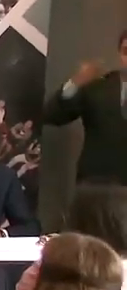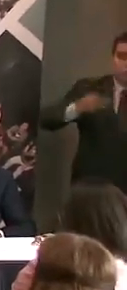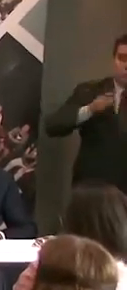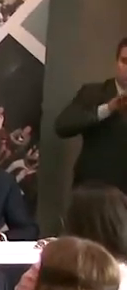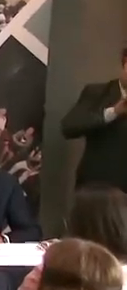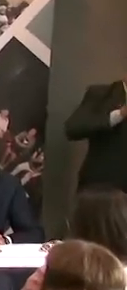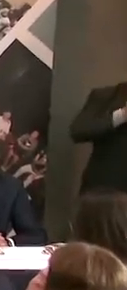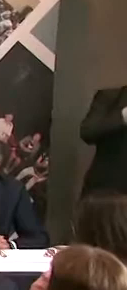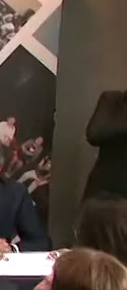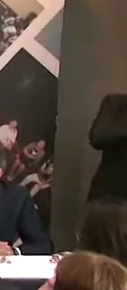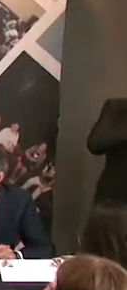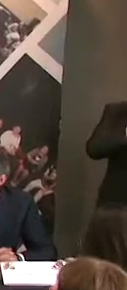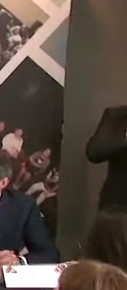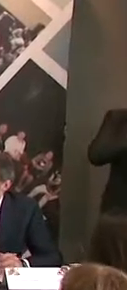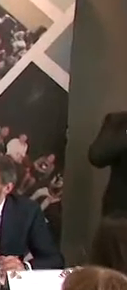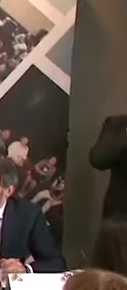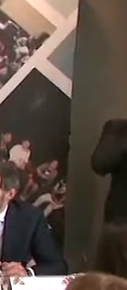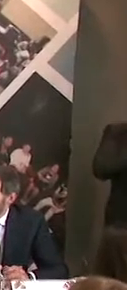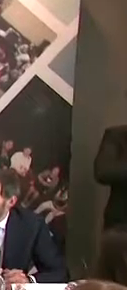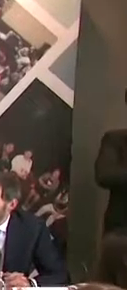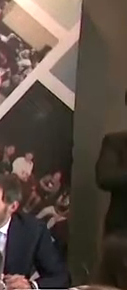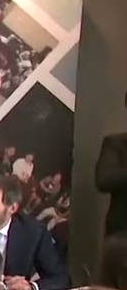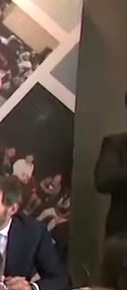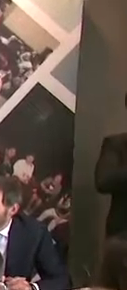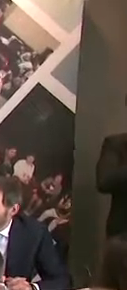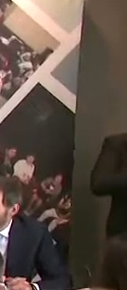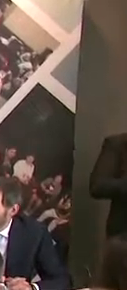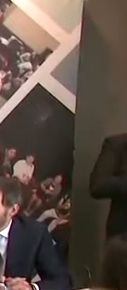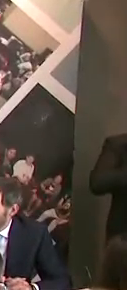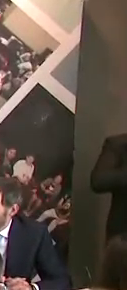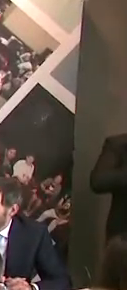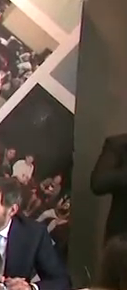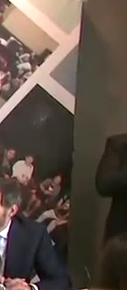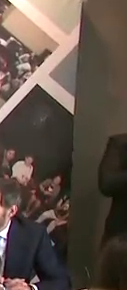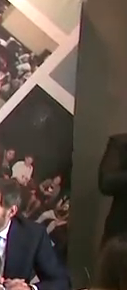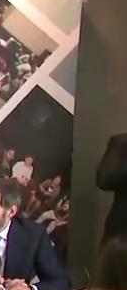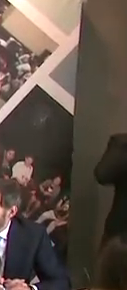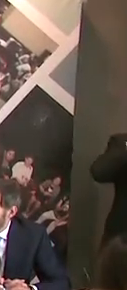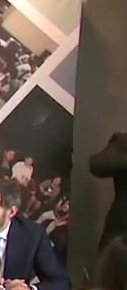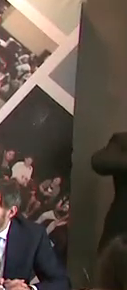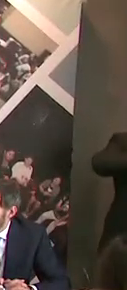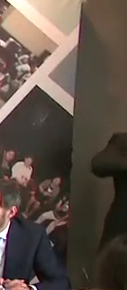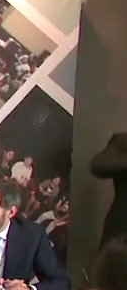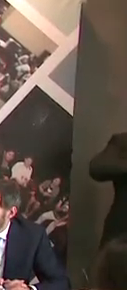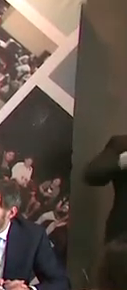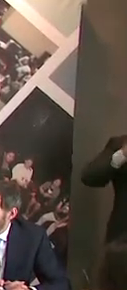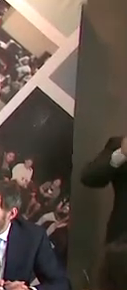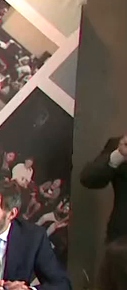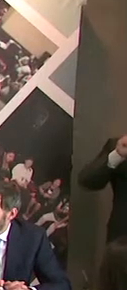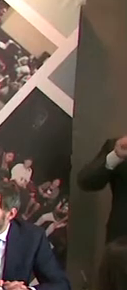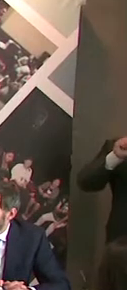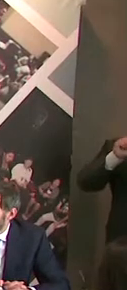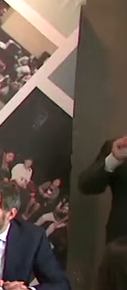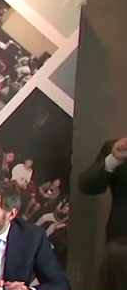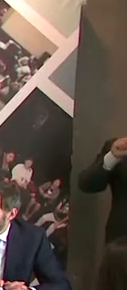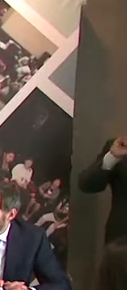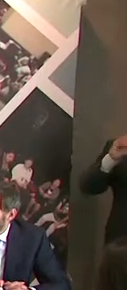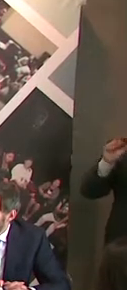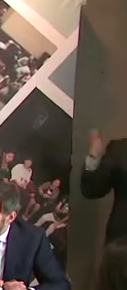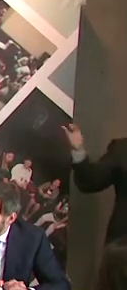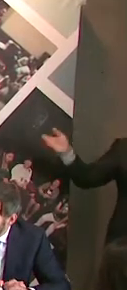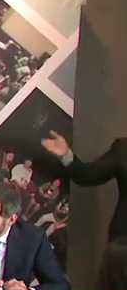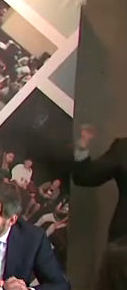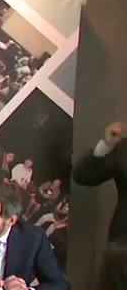han desarrollado. De igual manera, me es sumamente grato saludar a Natalia Calero Sánchez, especialista en gestión de programas de ONU